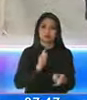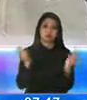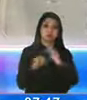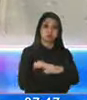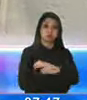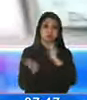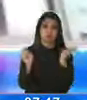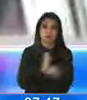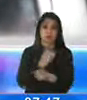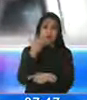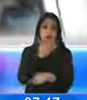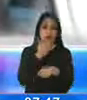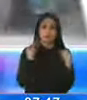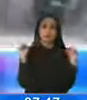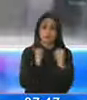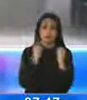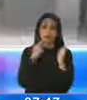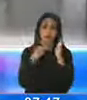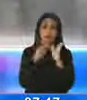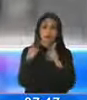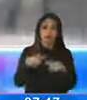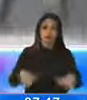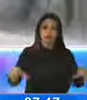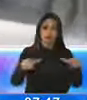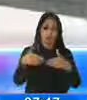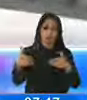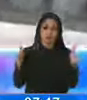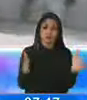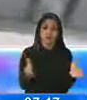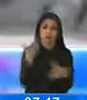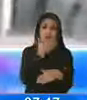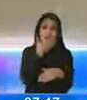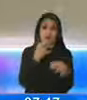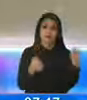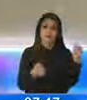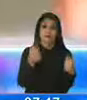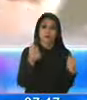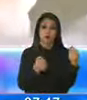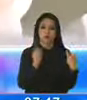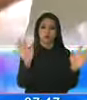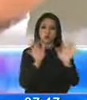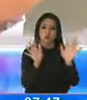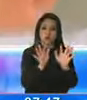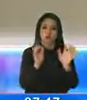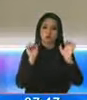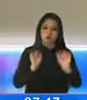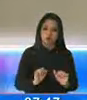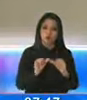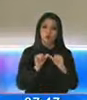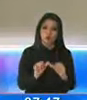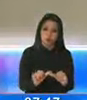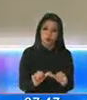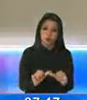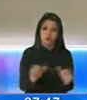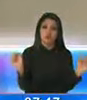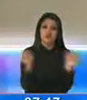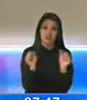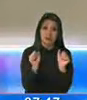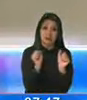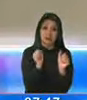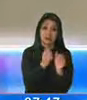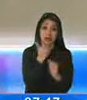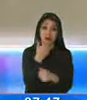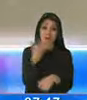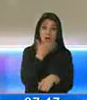de temperatura en caso de estar en un lugar cerrado o en un vehículo. Tratando de mantener, como les dije anteriormente,